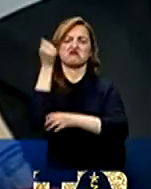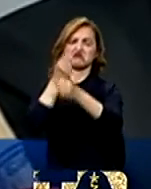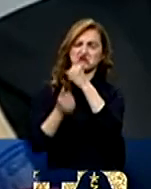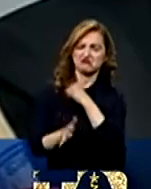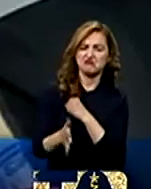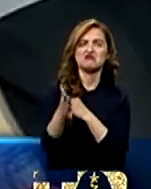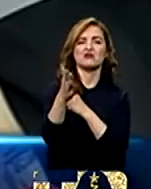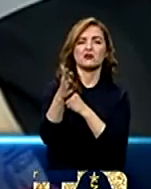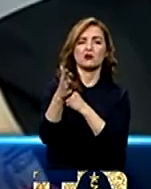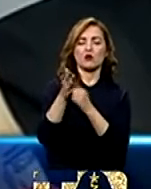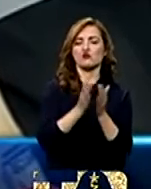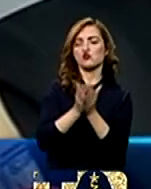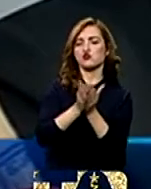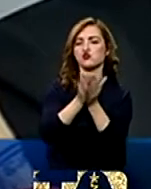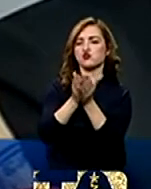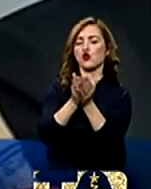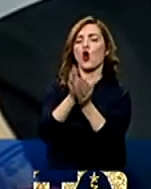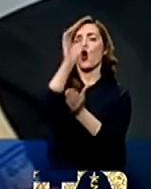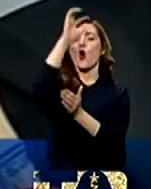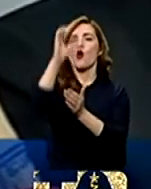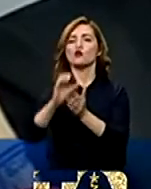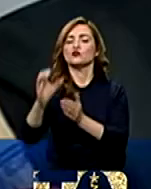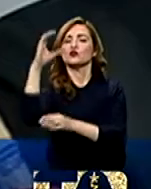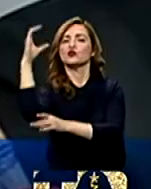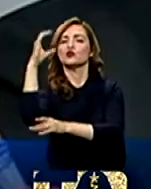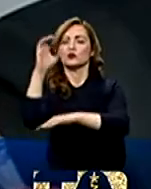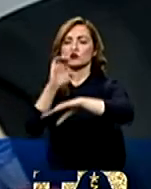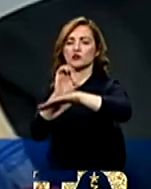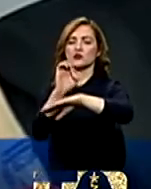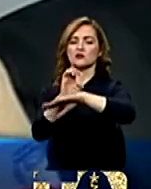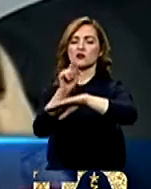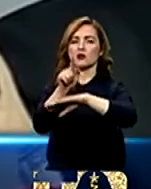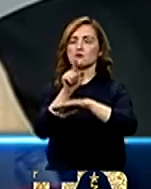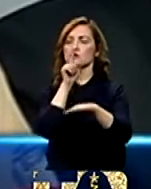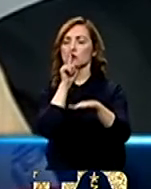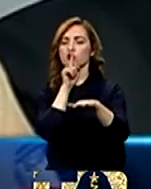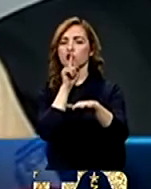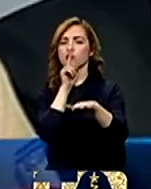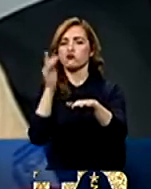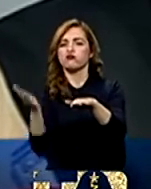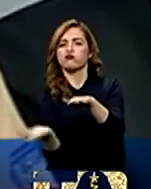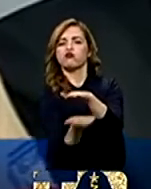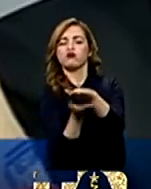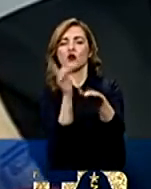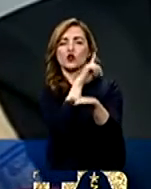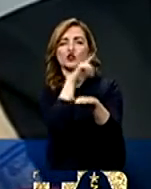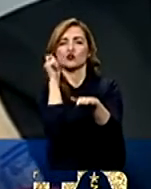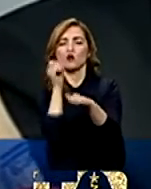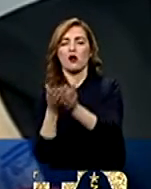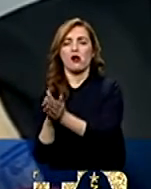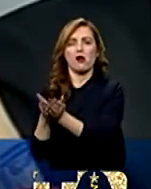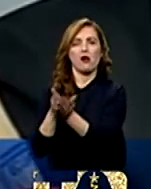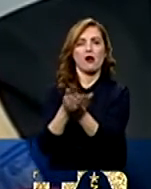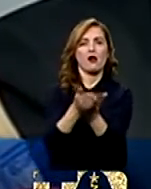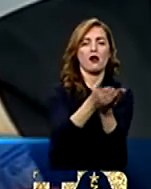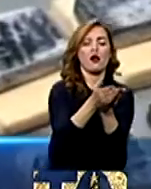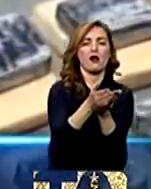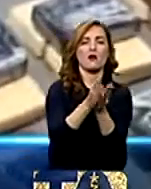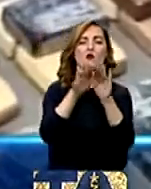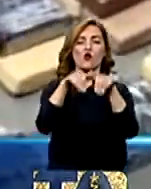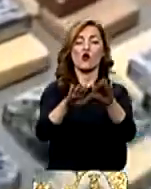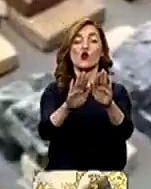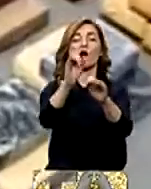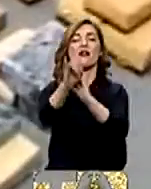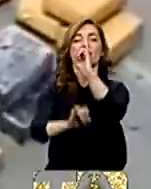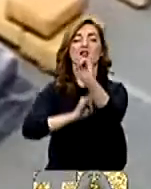hasta las costas colombo-ecuatorianas y de esta manera contaminar las lanchas que eran remolcadas hasta aguas internacionales.